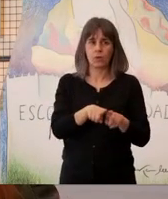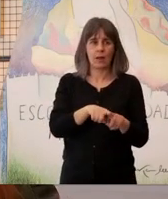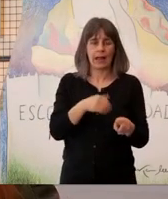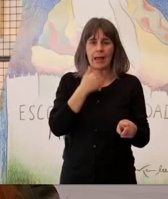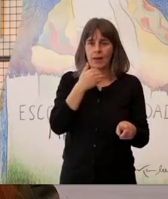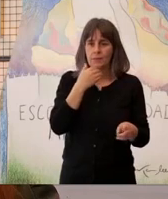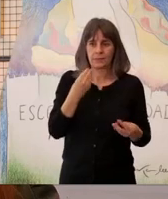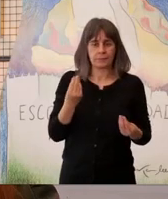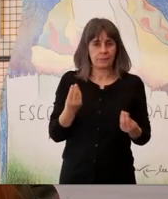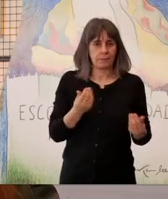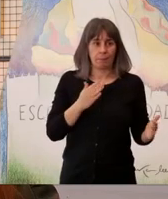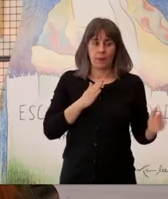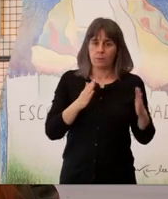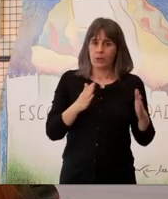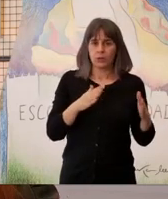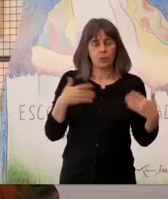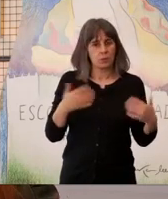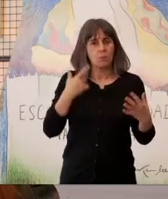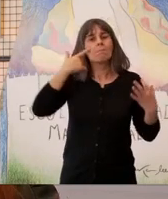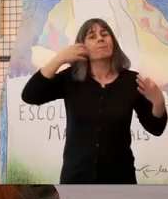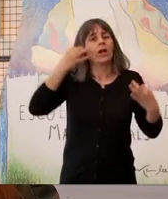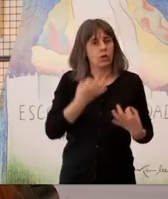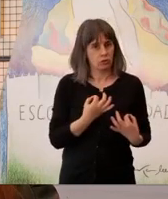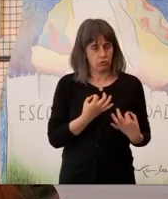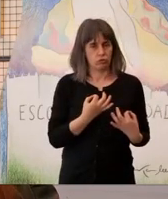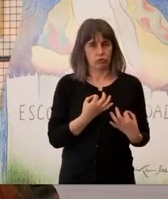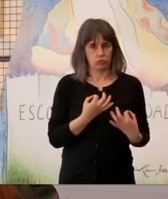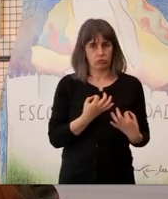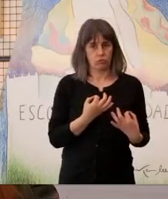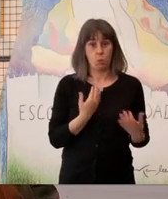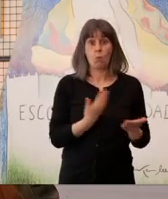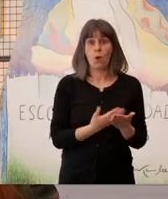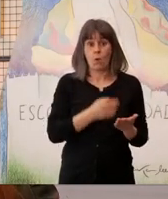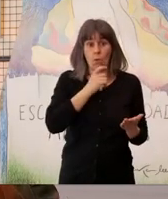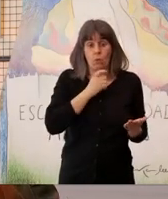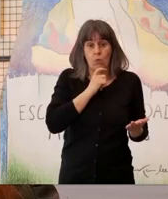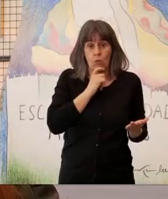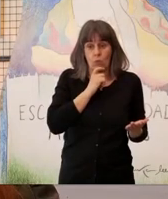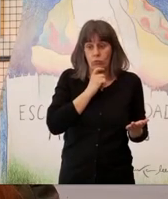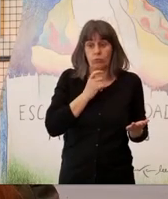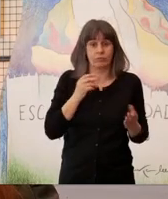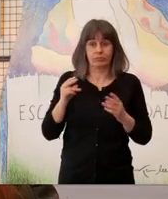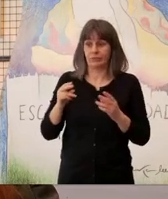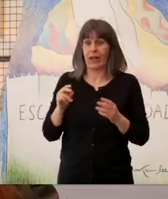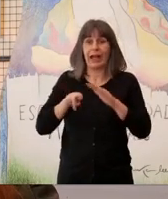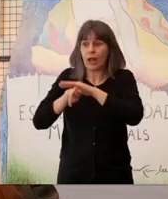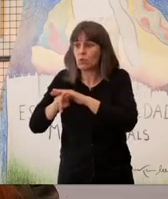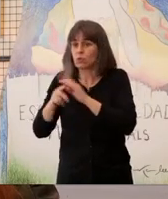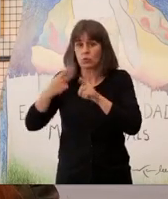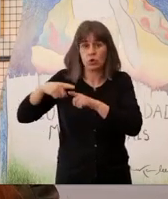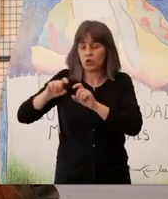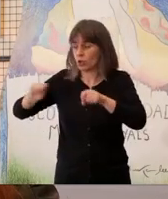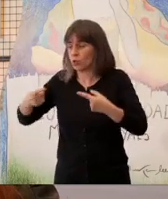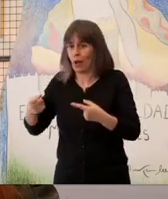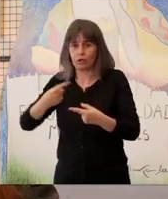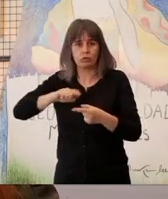que realmente es muy peligroso y la prueba es que estamos acabando con los recursos estamos acabando con todo pero